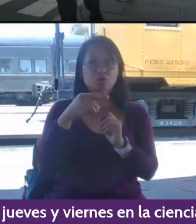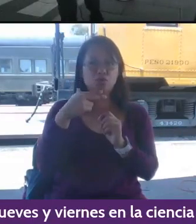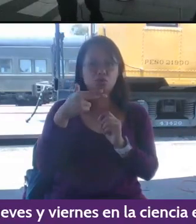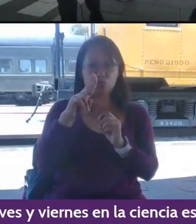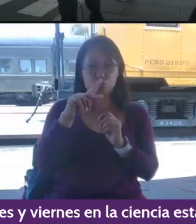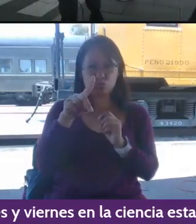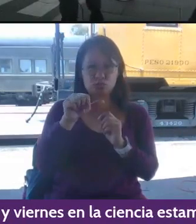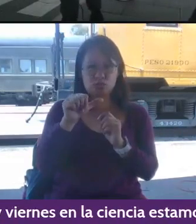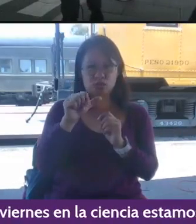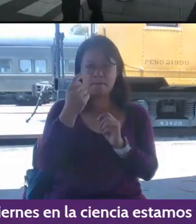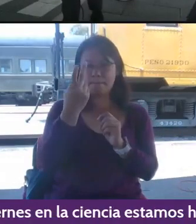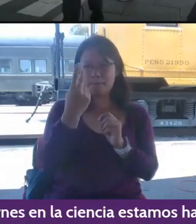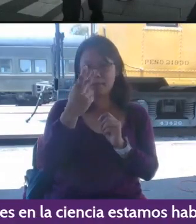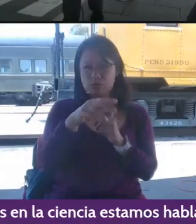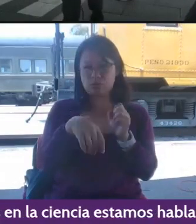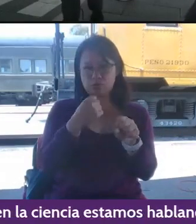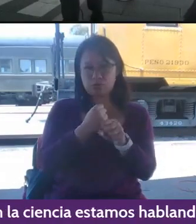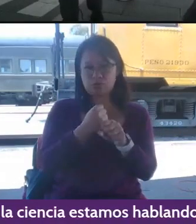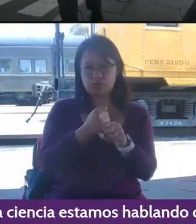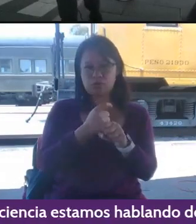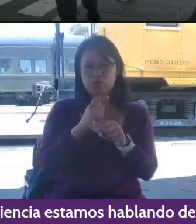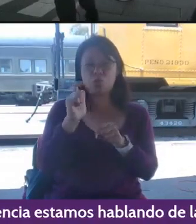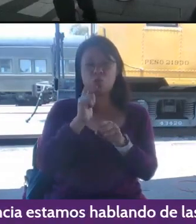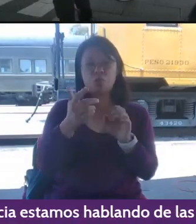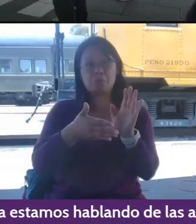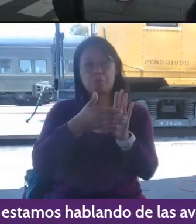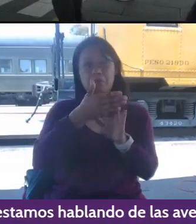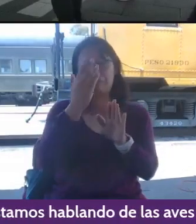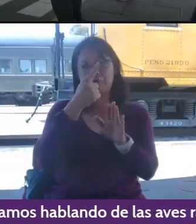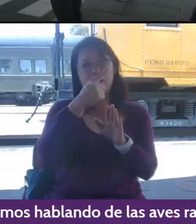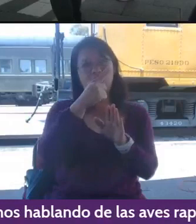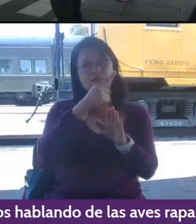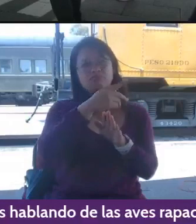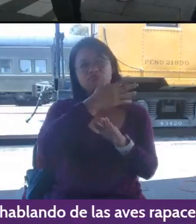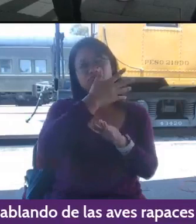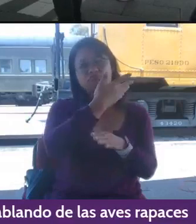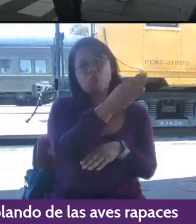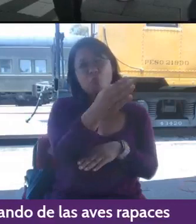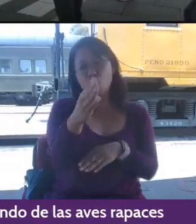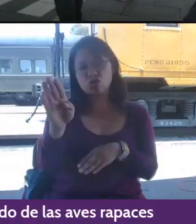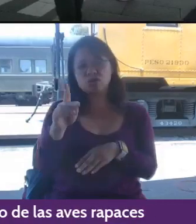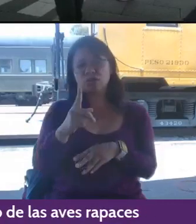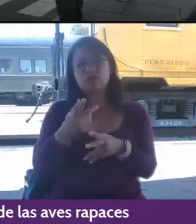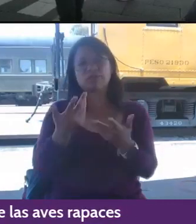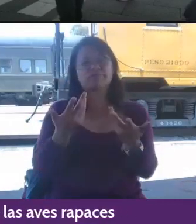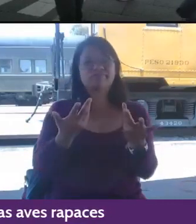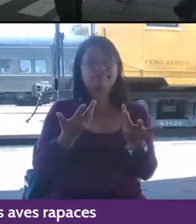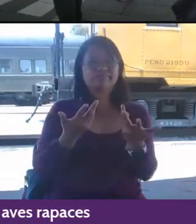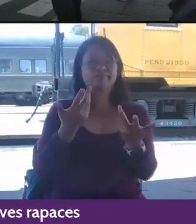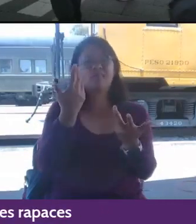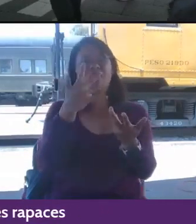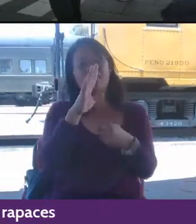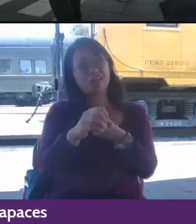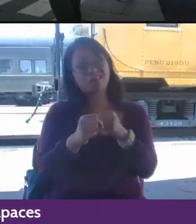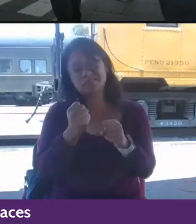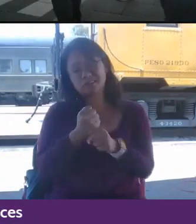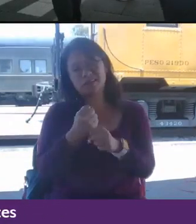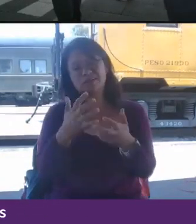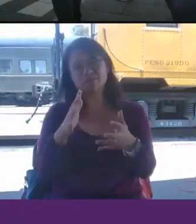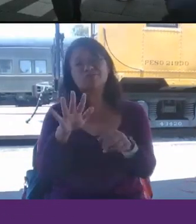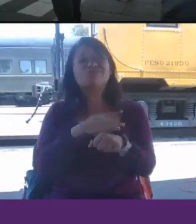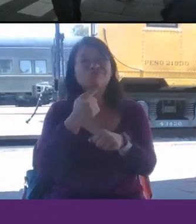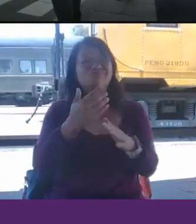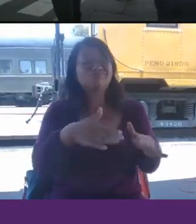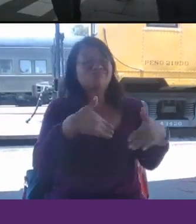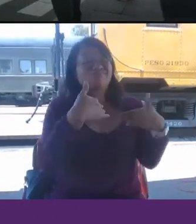años. En vida silvestre viven mucho menos, ¿sabes? En vida silvestre están aproximándose o pasando por poco los 10 años, porque están expuestos